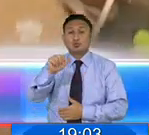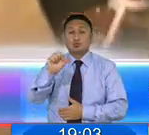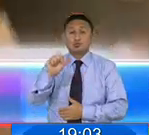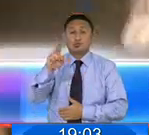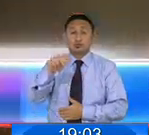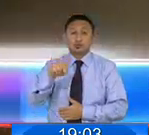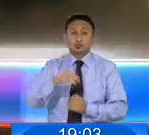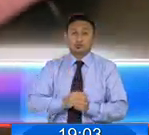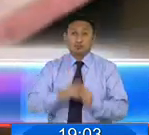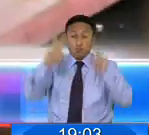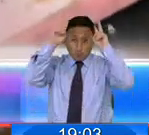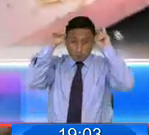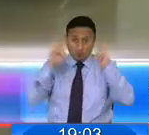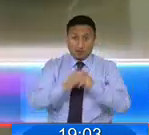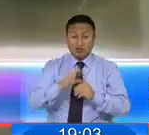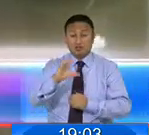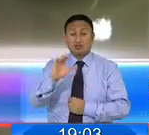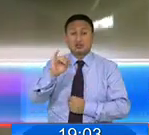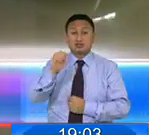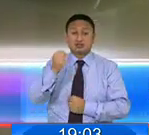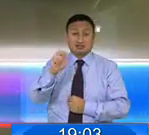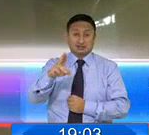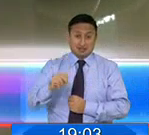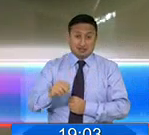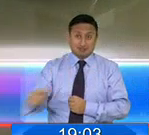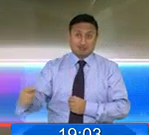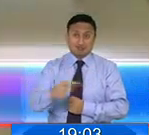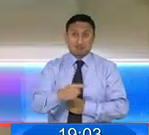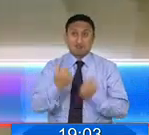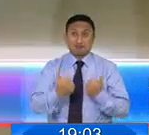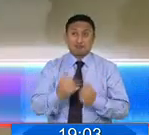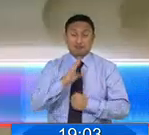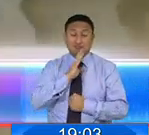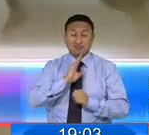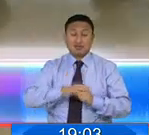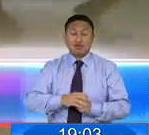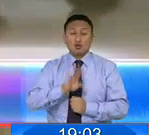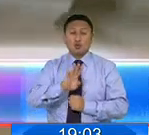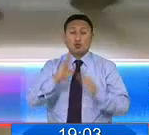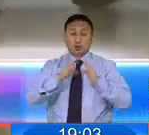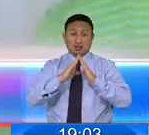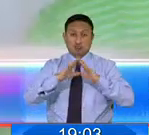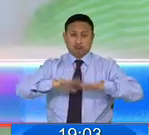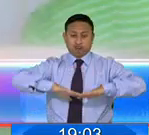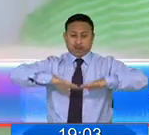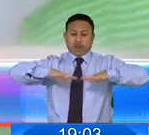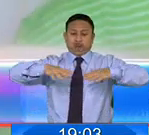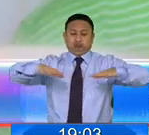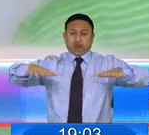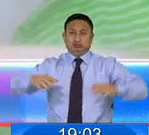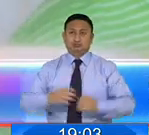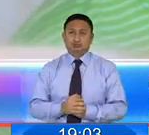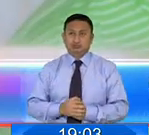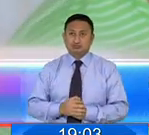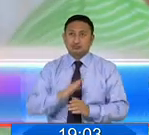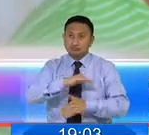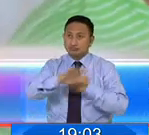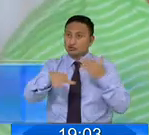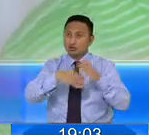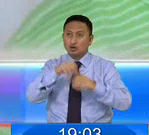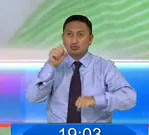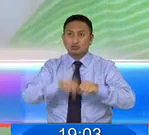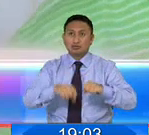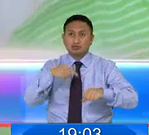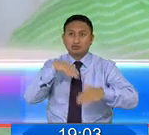del Cisne, ubicado en la parroquia Puerto Bolívar, se registró la inundación de 4 viviendas. Me afectó todo. Aquí en mi